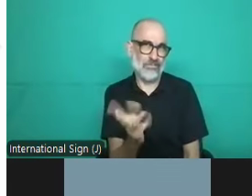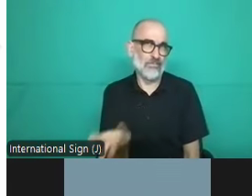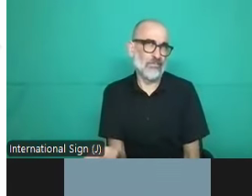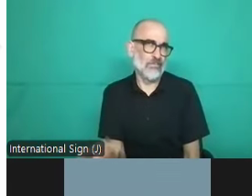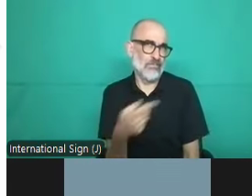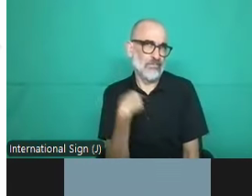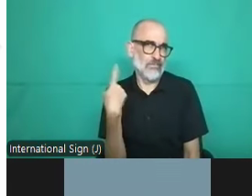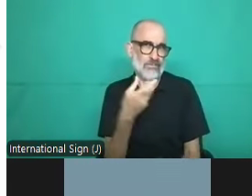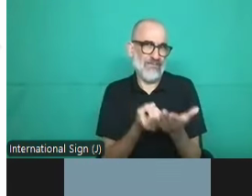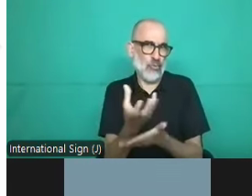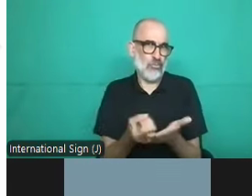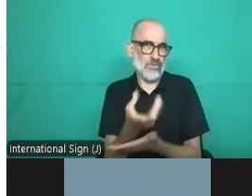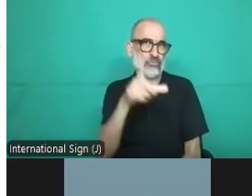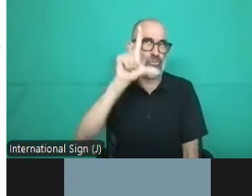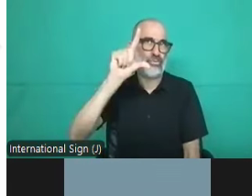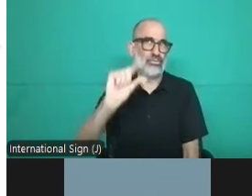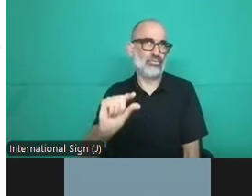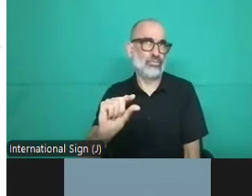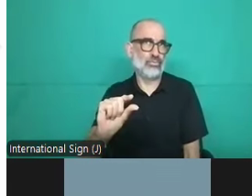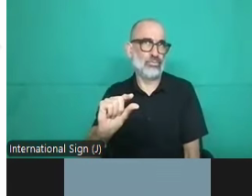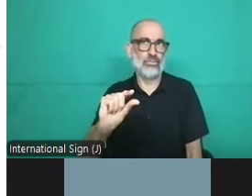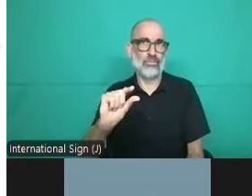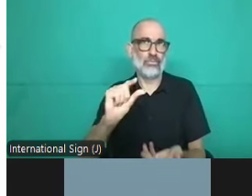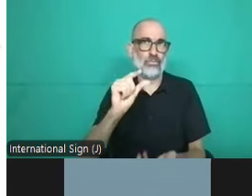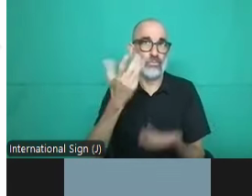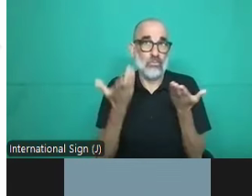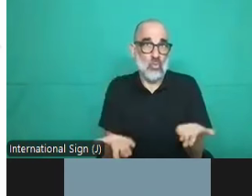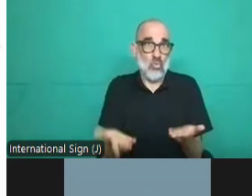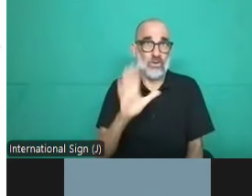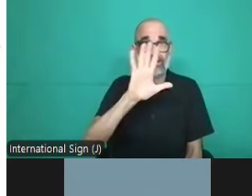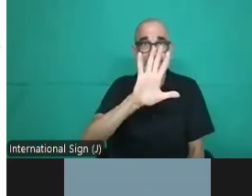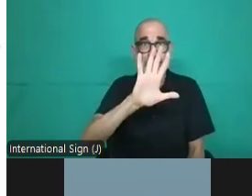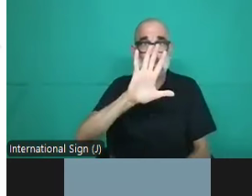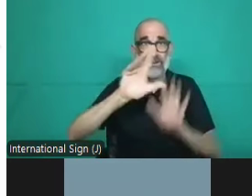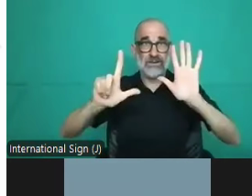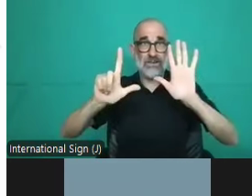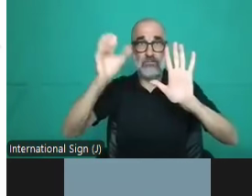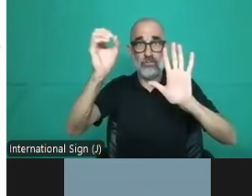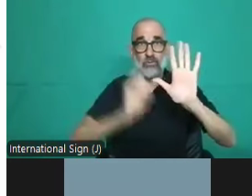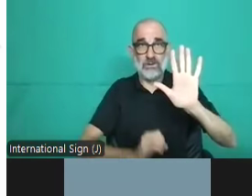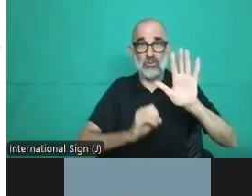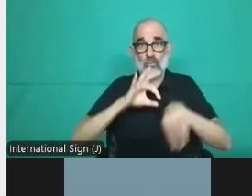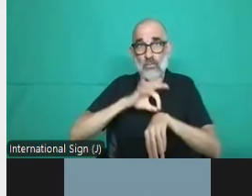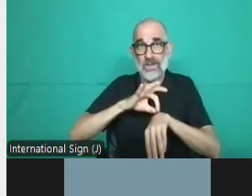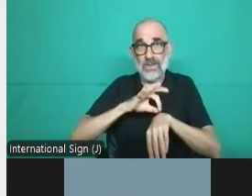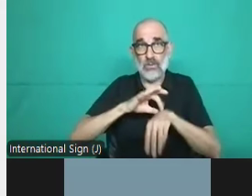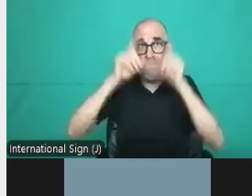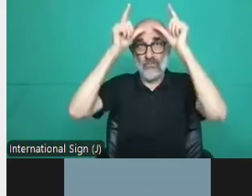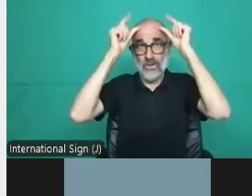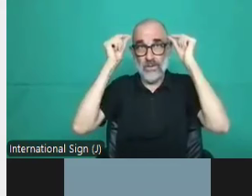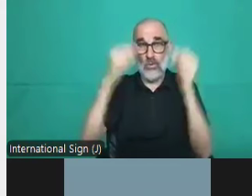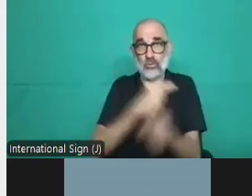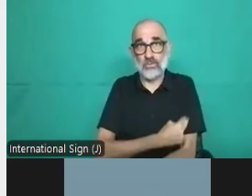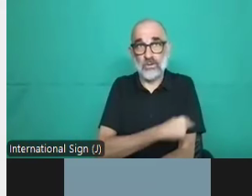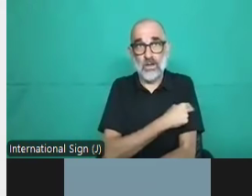staff problemas de y staff el ritmo de trabajo e o está mirándose cada ritmo vez de más trabalho inseguro. tem cada